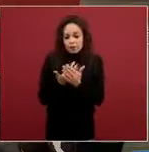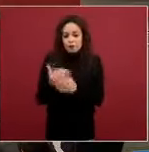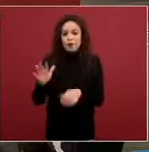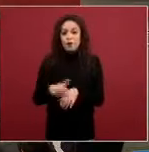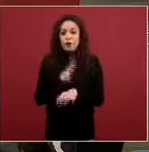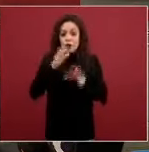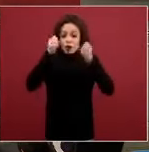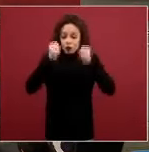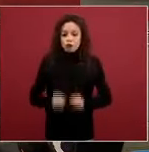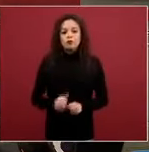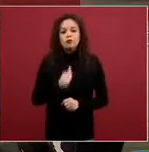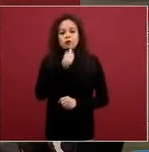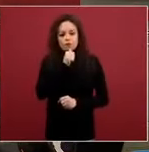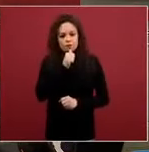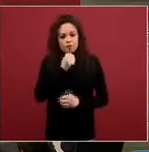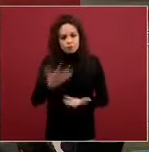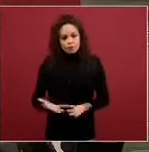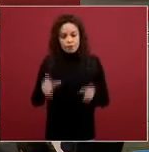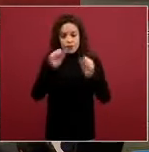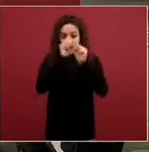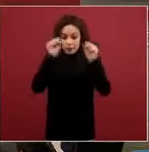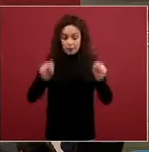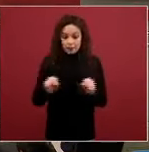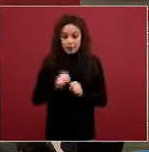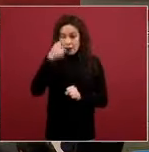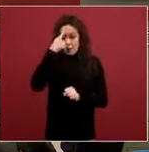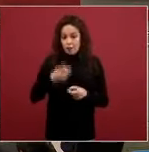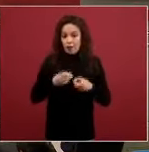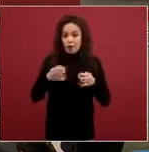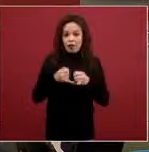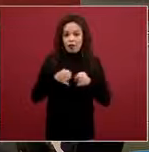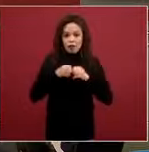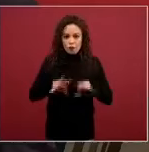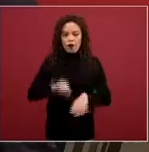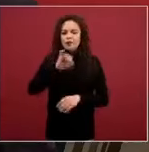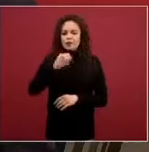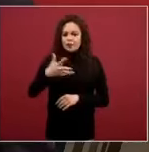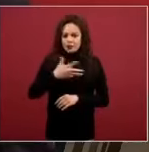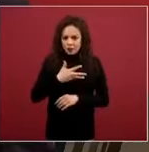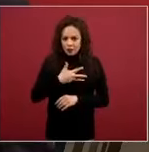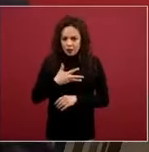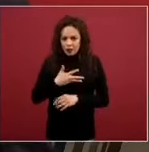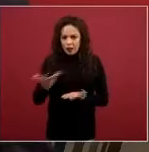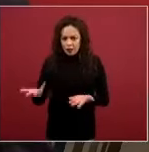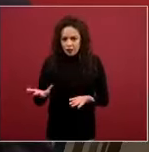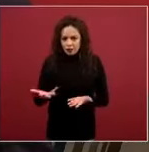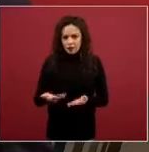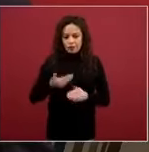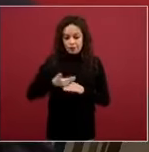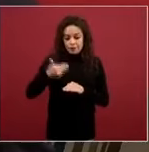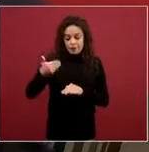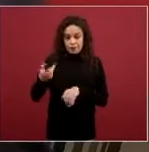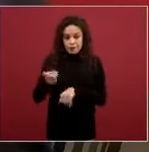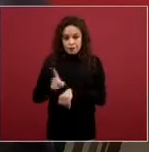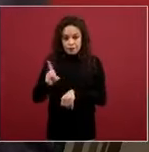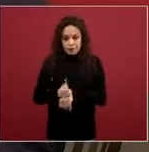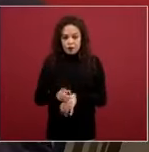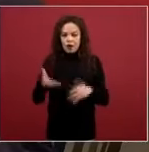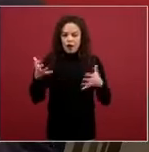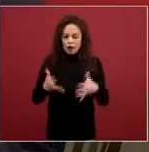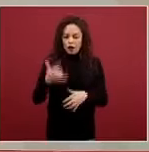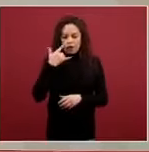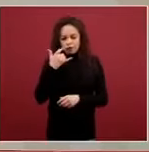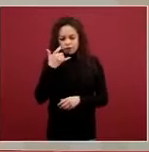aterrizarse. El sistema de información existe, lo hemos estado trabajando y piloteando desde hace varios días, pero entrará en